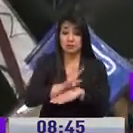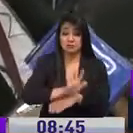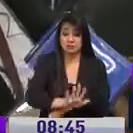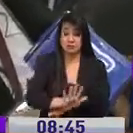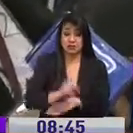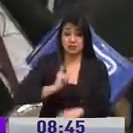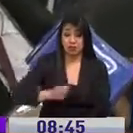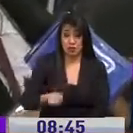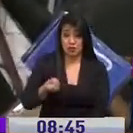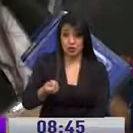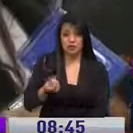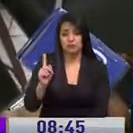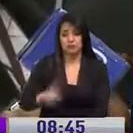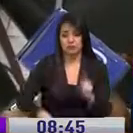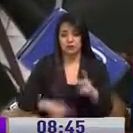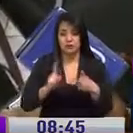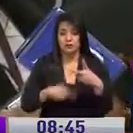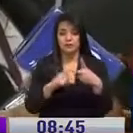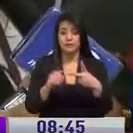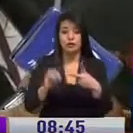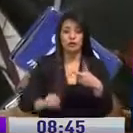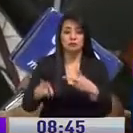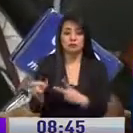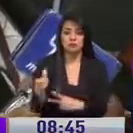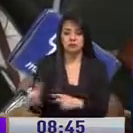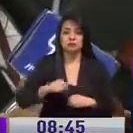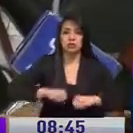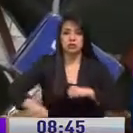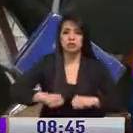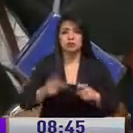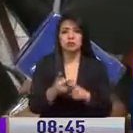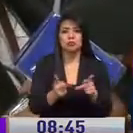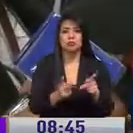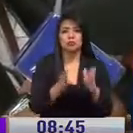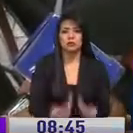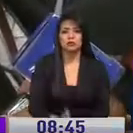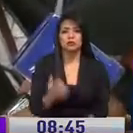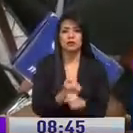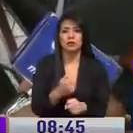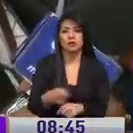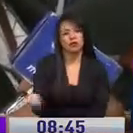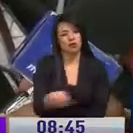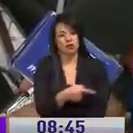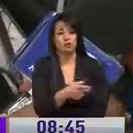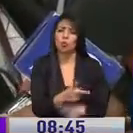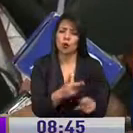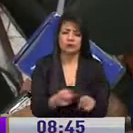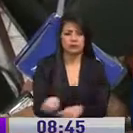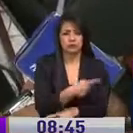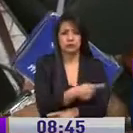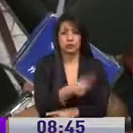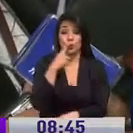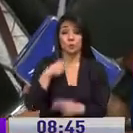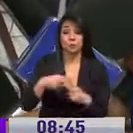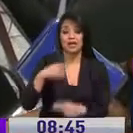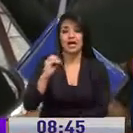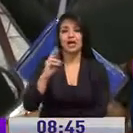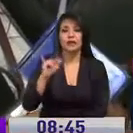segunda causal es el haber estado gestionando puestos de trabajo para el mencionado